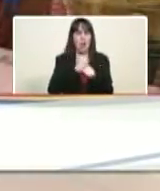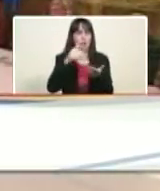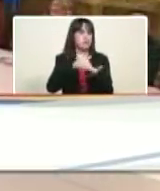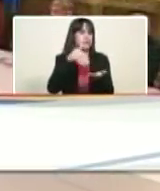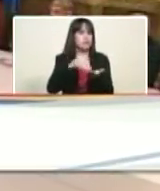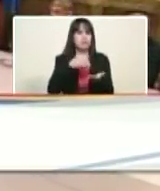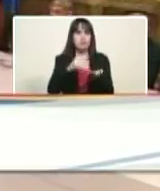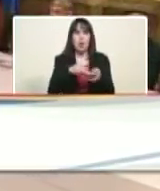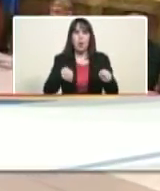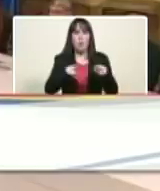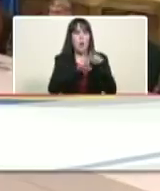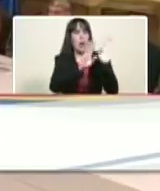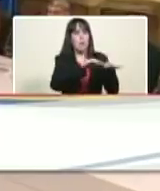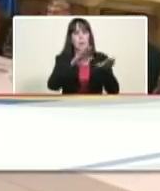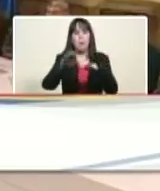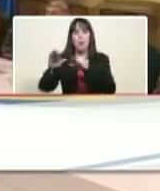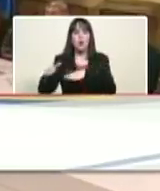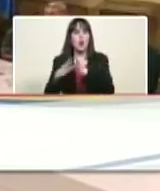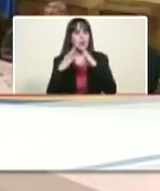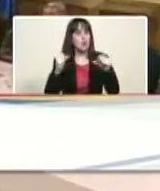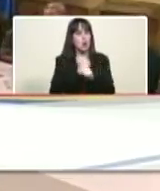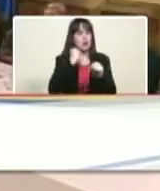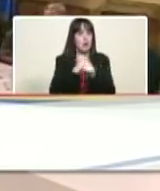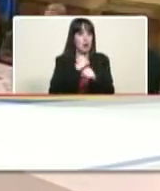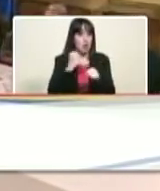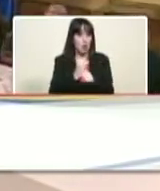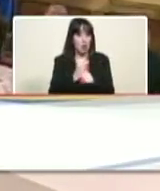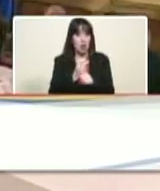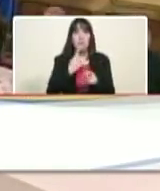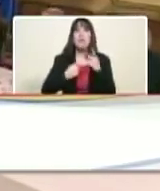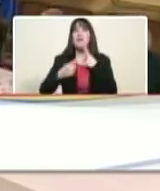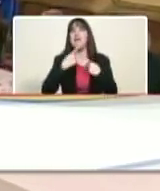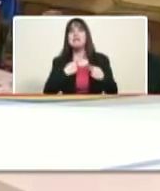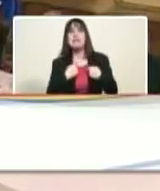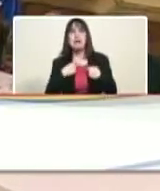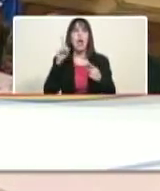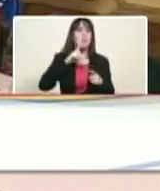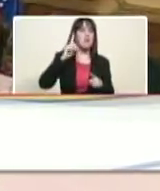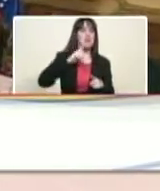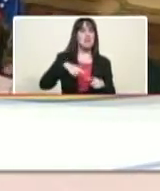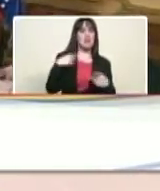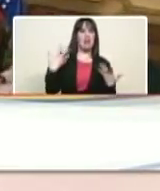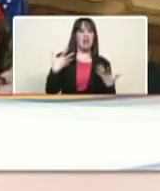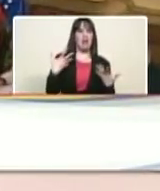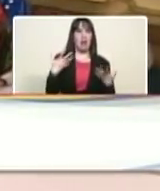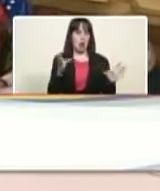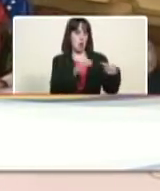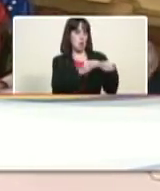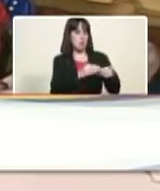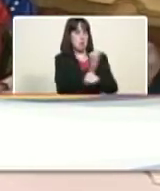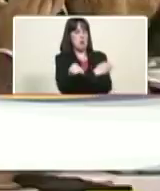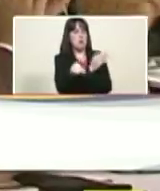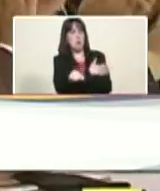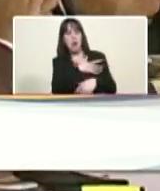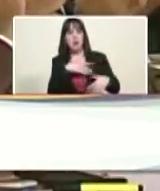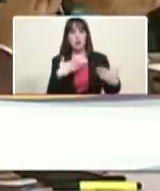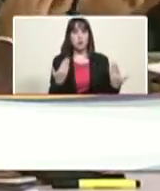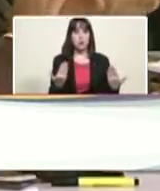parte de la clase obrera venezolana. Y no me van a venir con cuento, pequeño burguese.